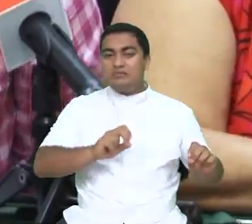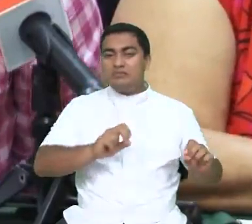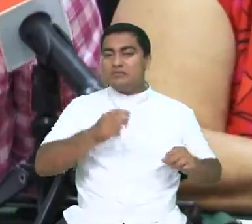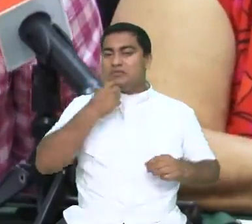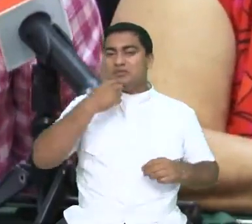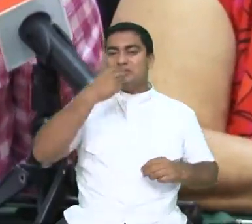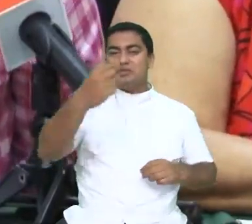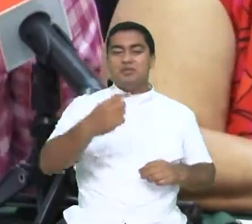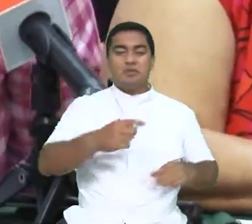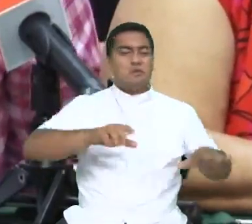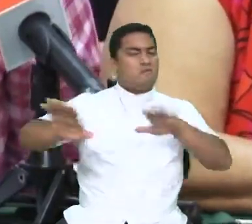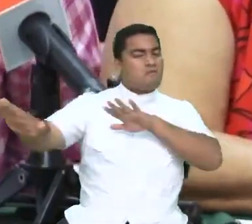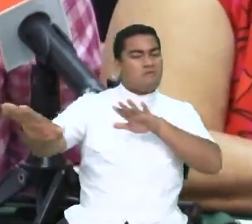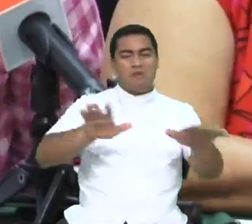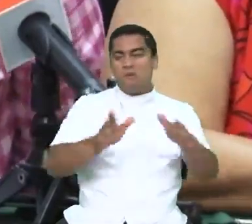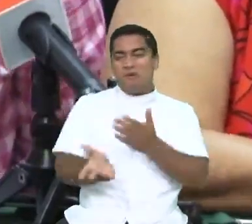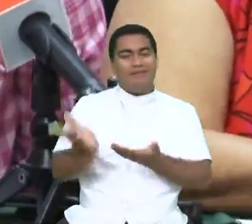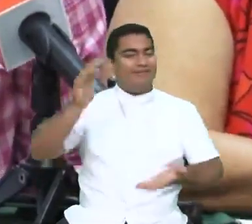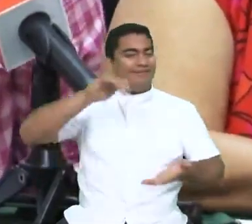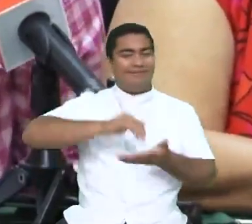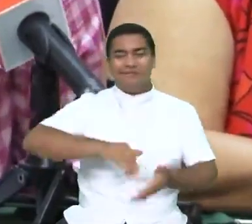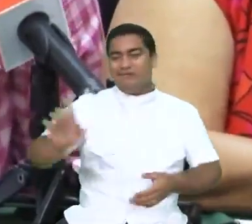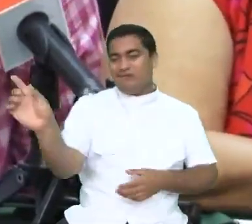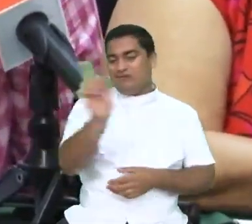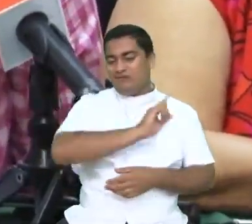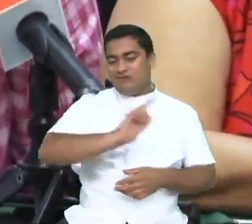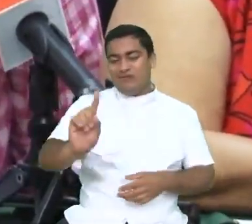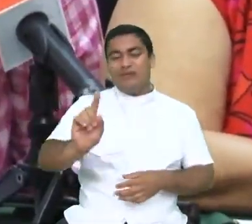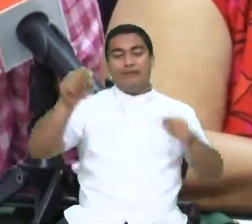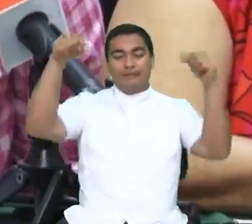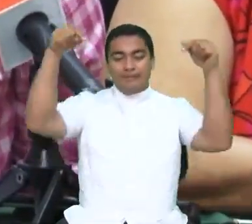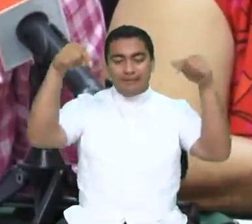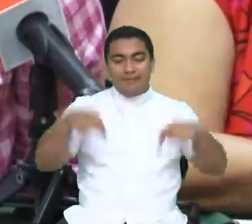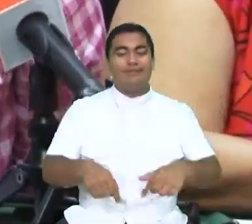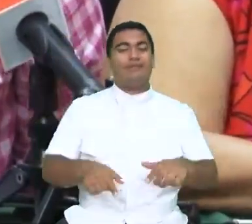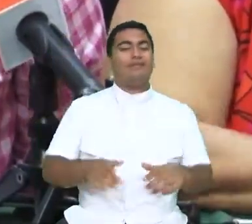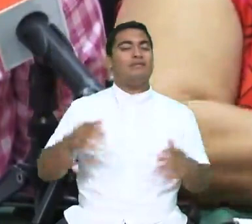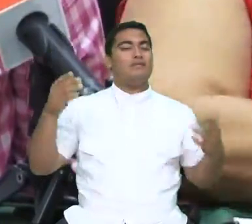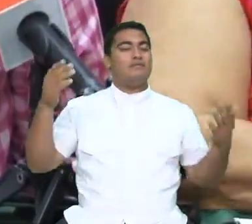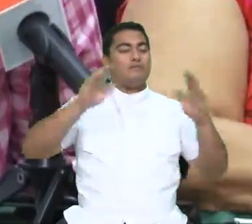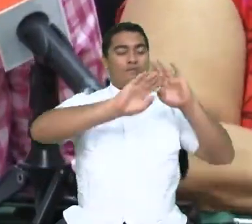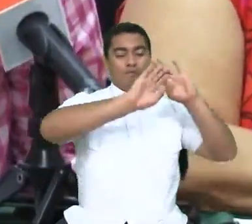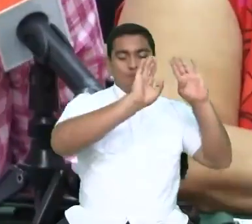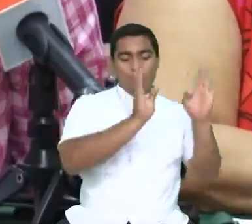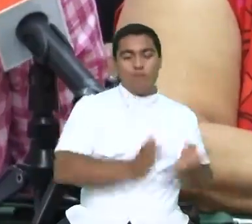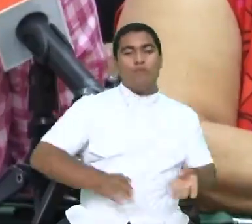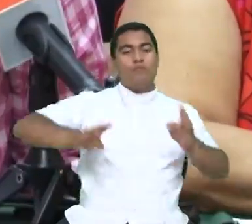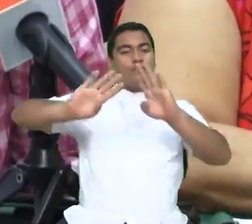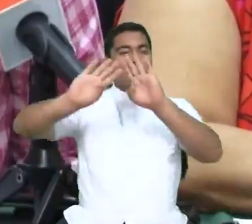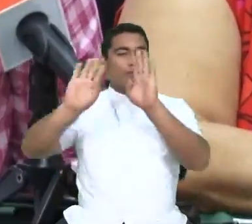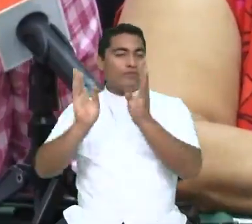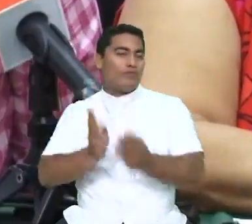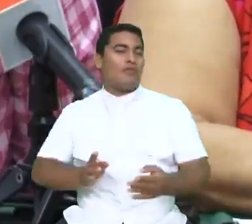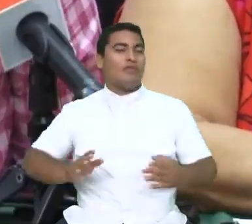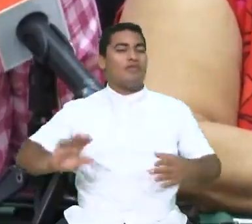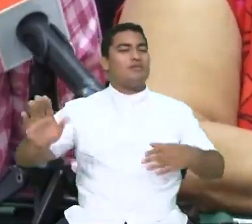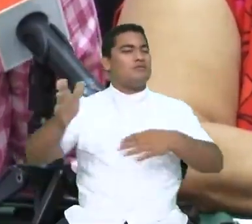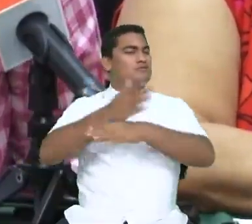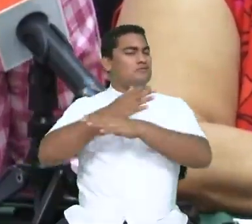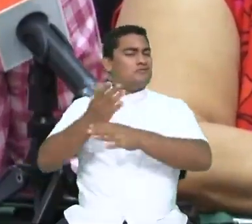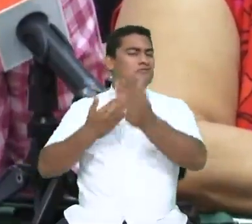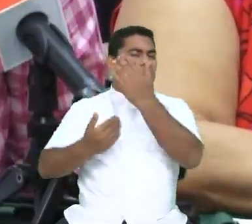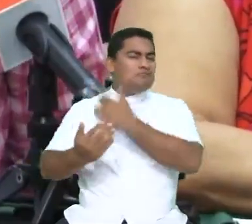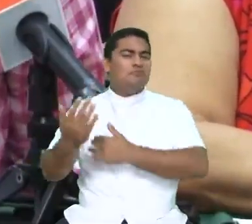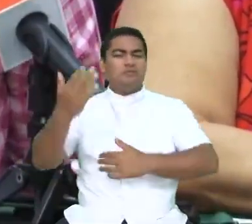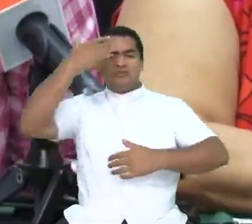que no pudieron ni podrán. Aquí está una generación de mujeres de todos los tiempos que